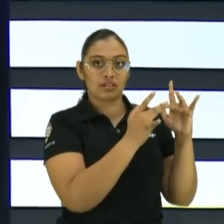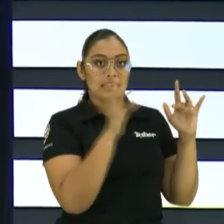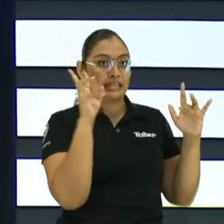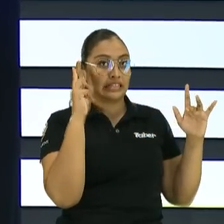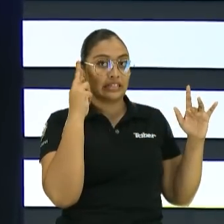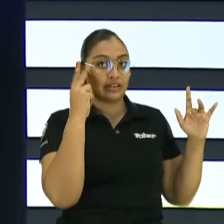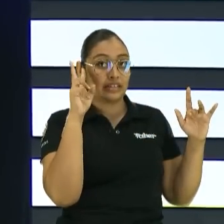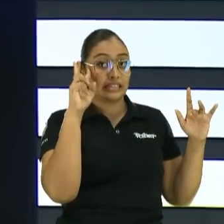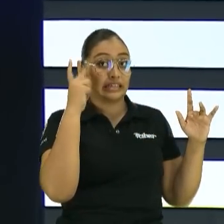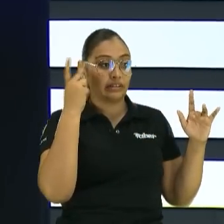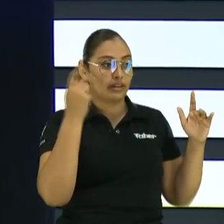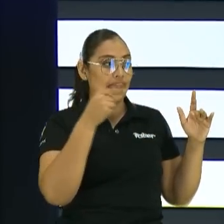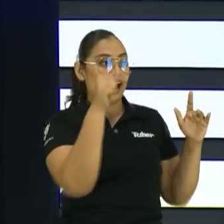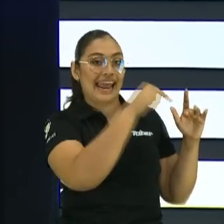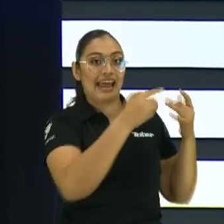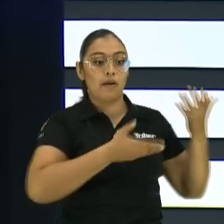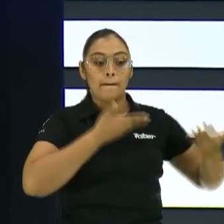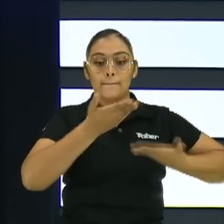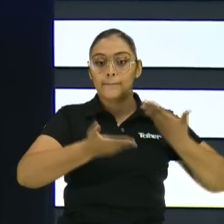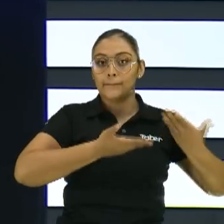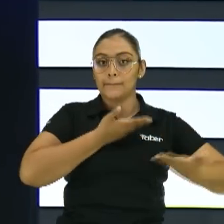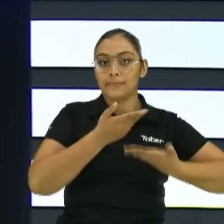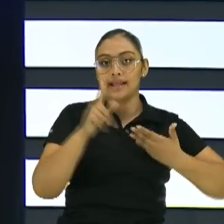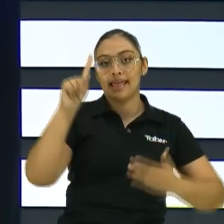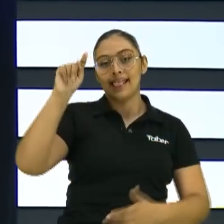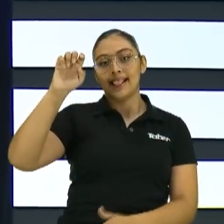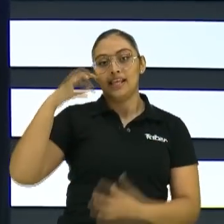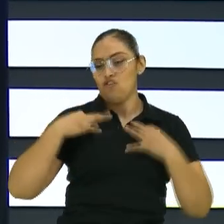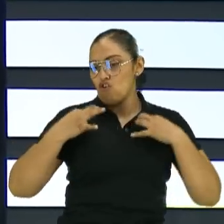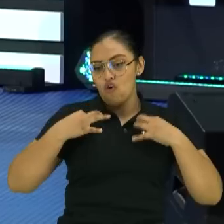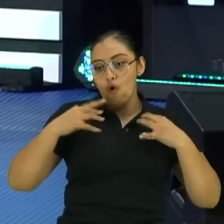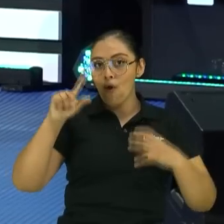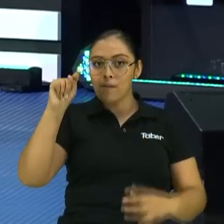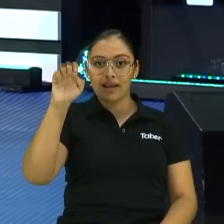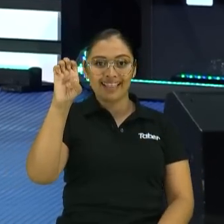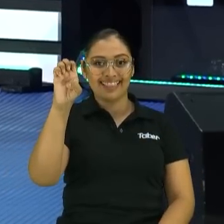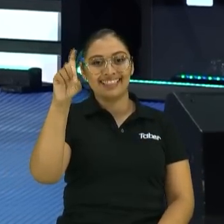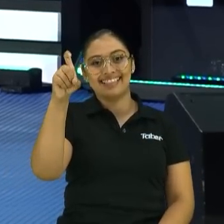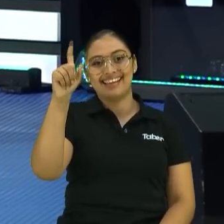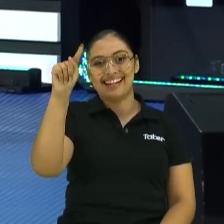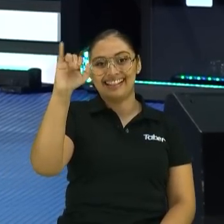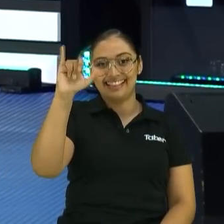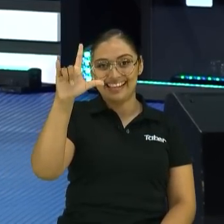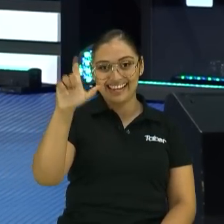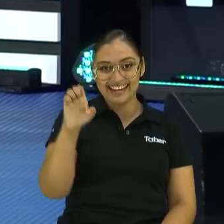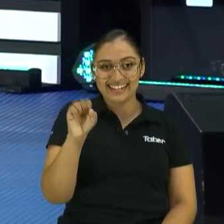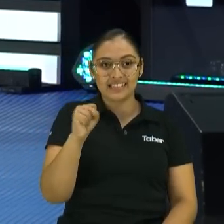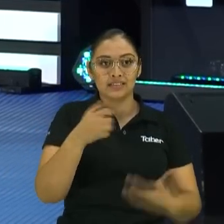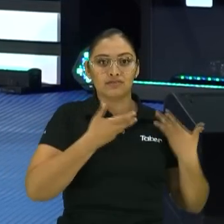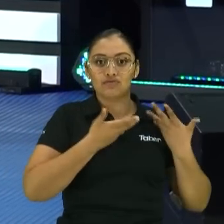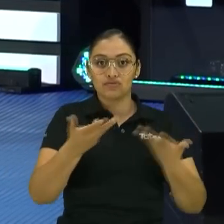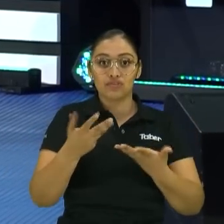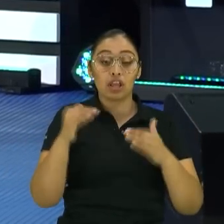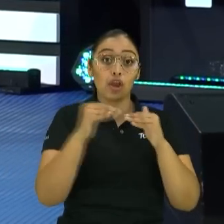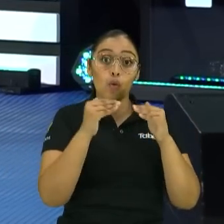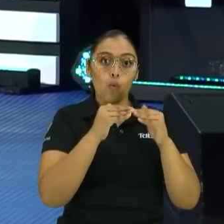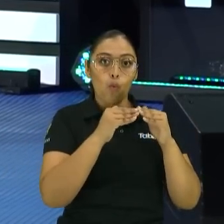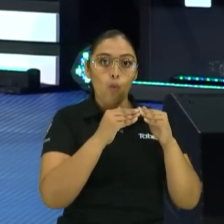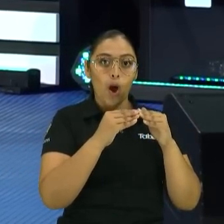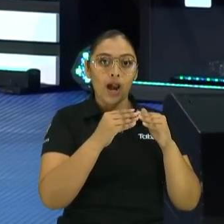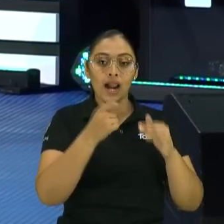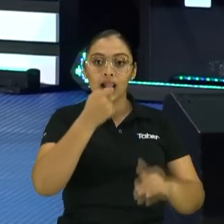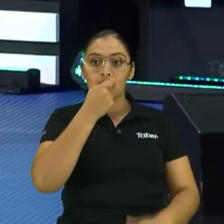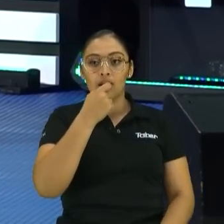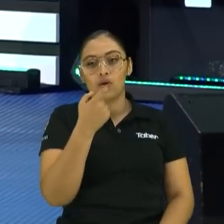textiles Tenía muchos textiles que ellos exportaban a nivel mundial en aquel entonces y una cosa más Tenían un ungüento para los ojos maravillosos